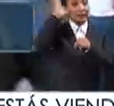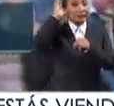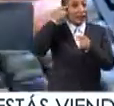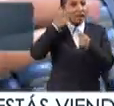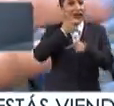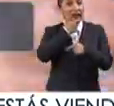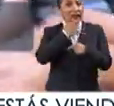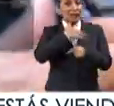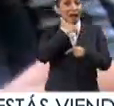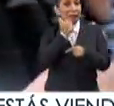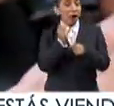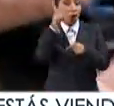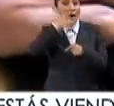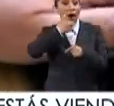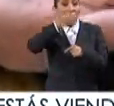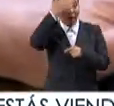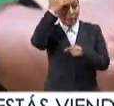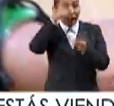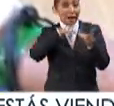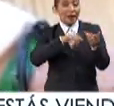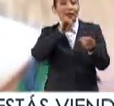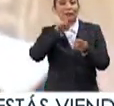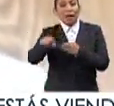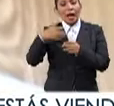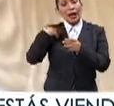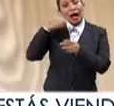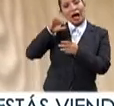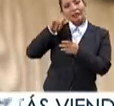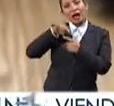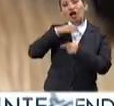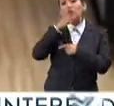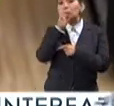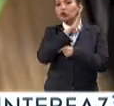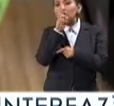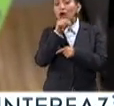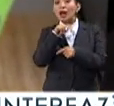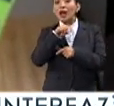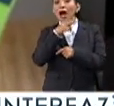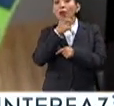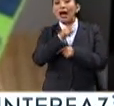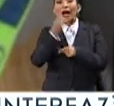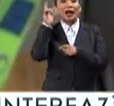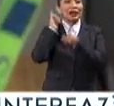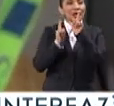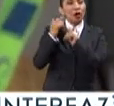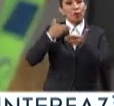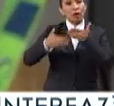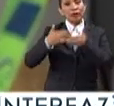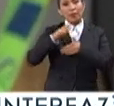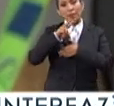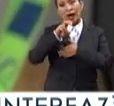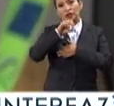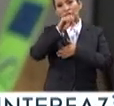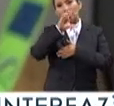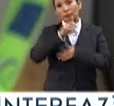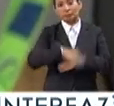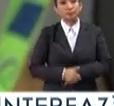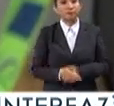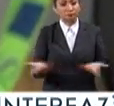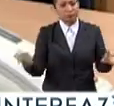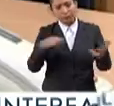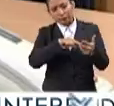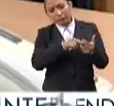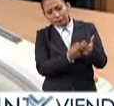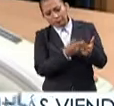inglés alemán o árabe pasando por catalán ruso hasta náhuatl griego moderno y vasco los